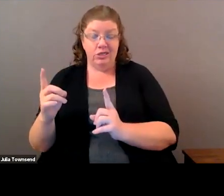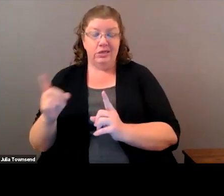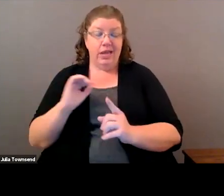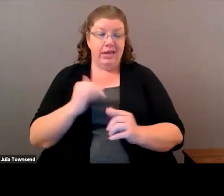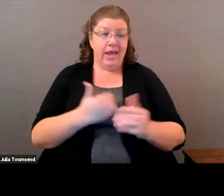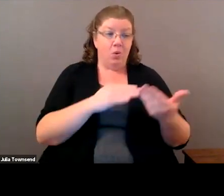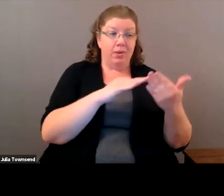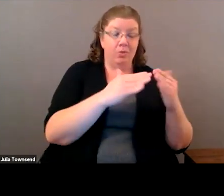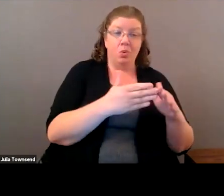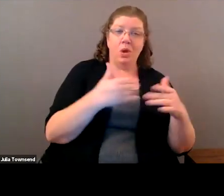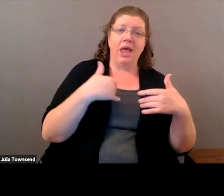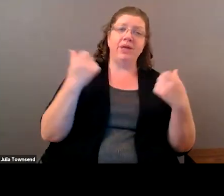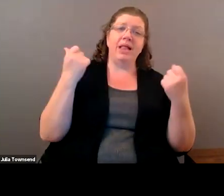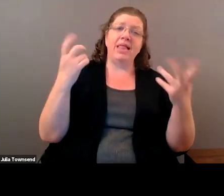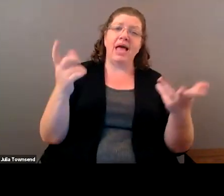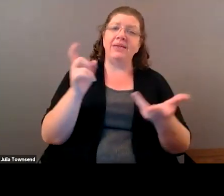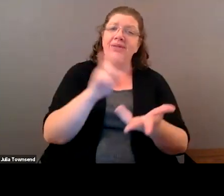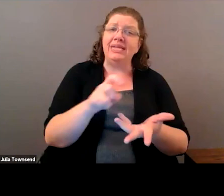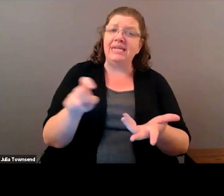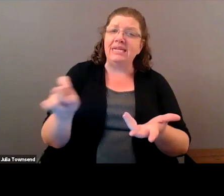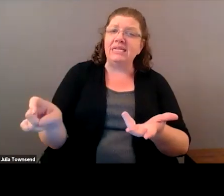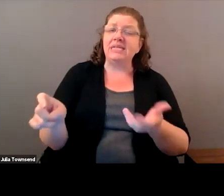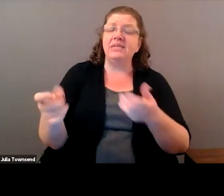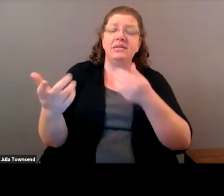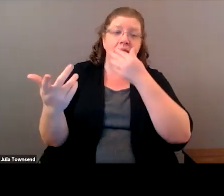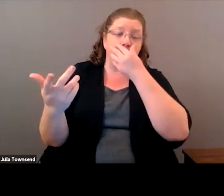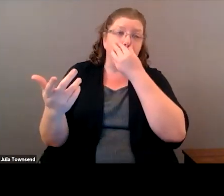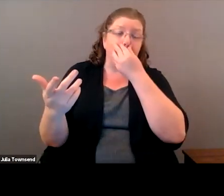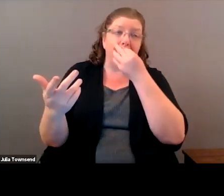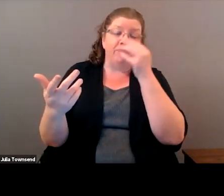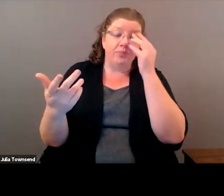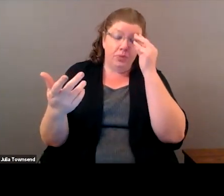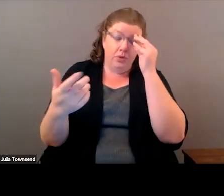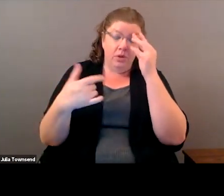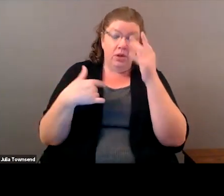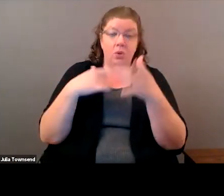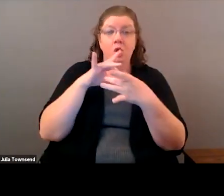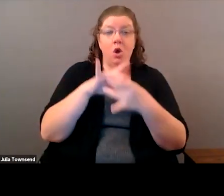necesidad de aprender acerca de cómo funciona esto.